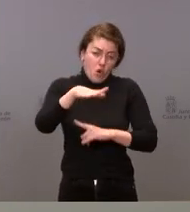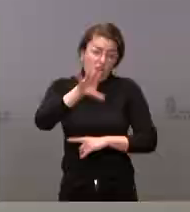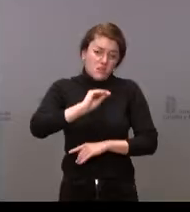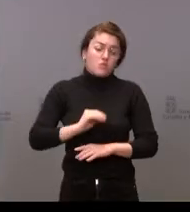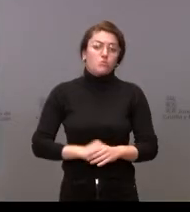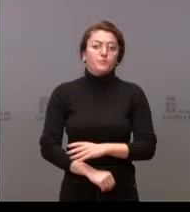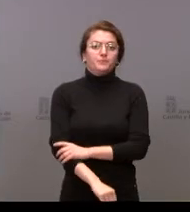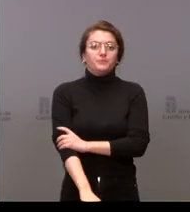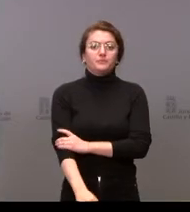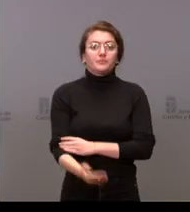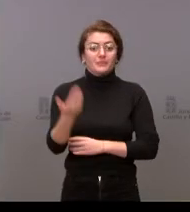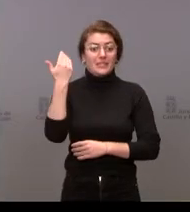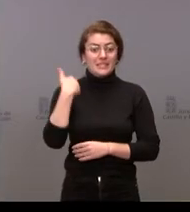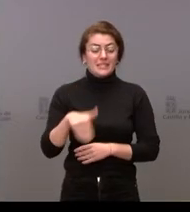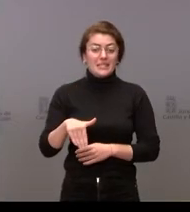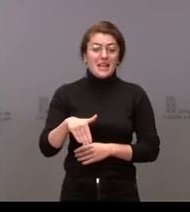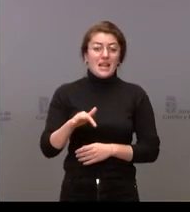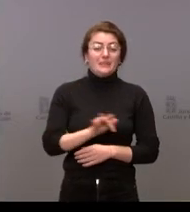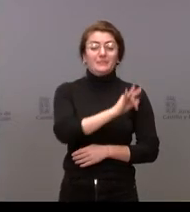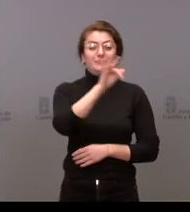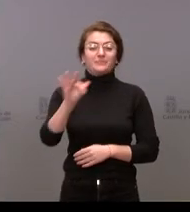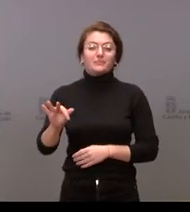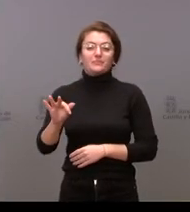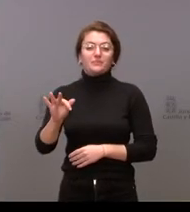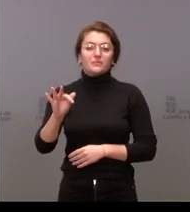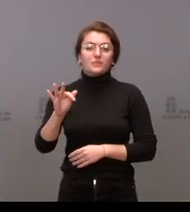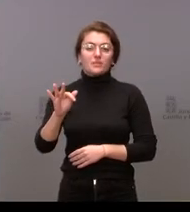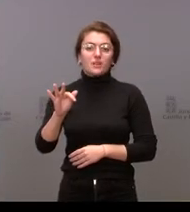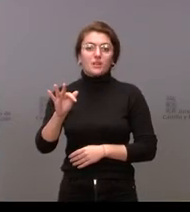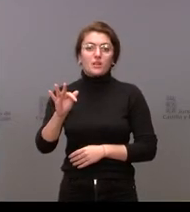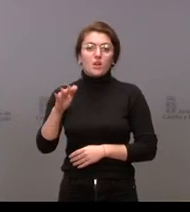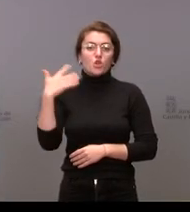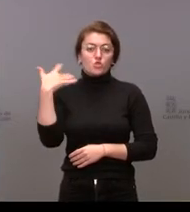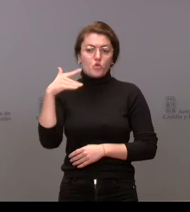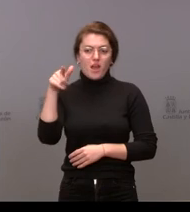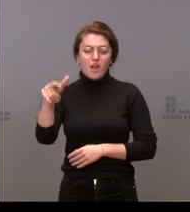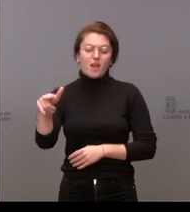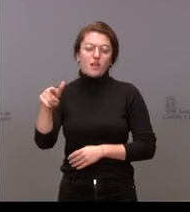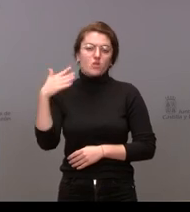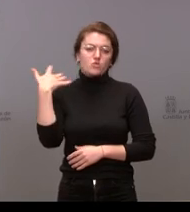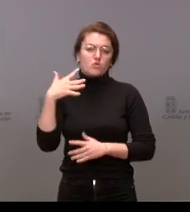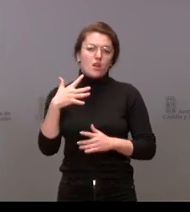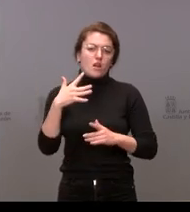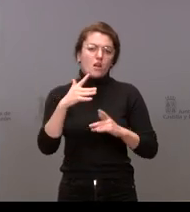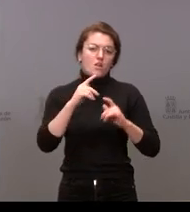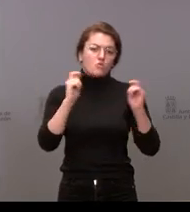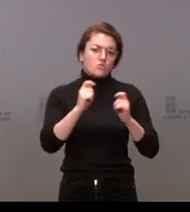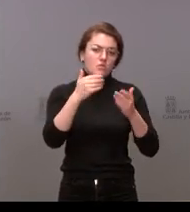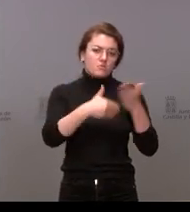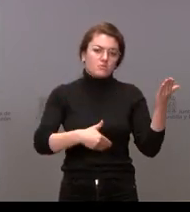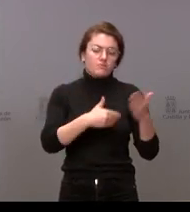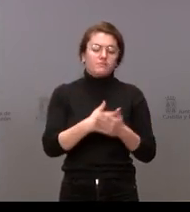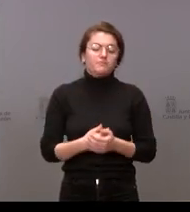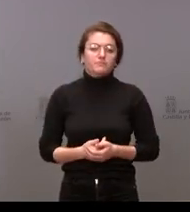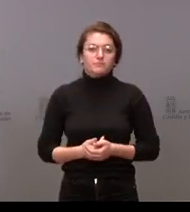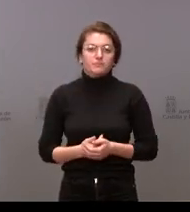pues vamos a cerrar este turno y en soria con sergio garcía de soria noticias cuando quieras adelante muy buenas